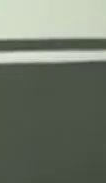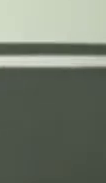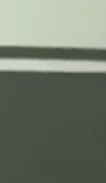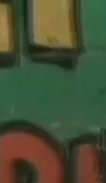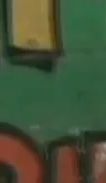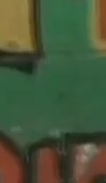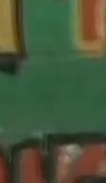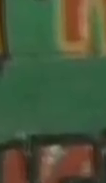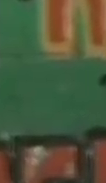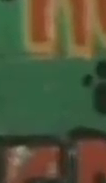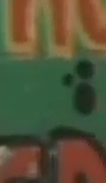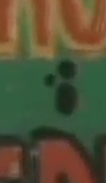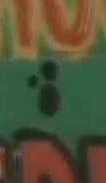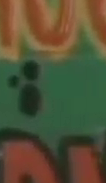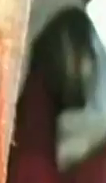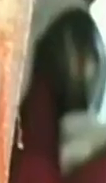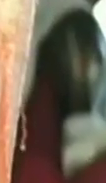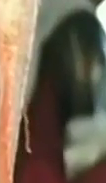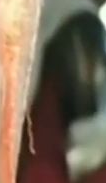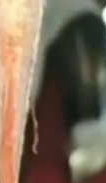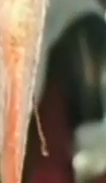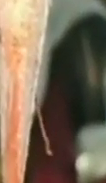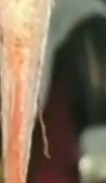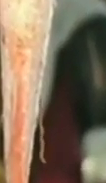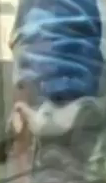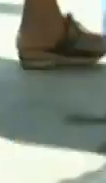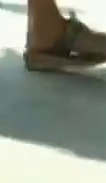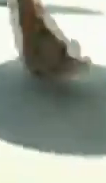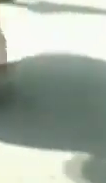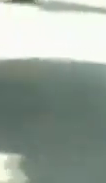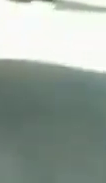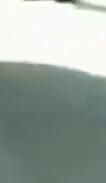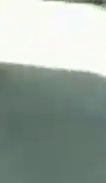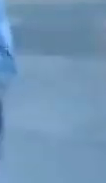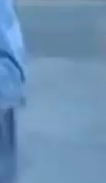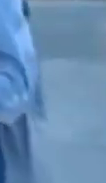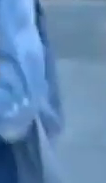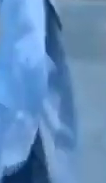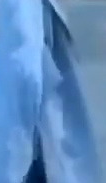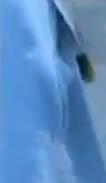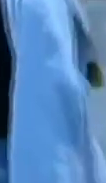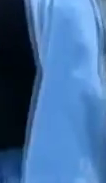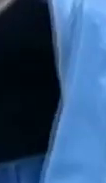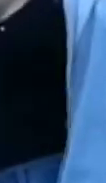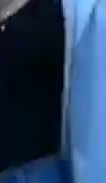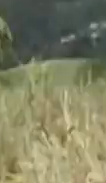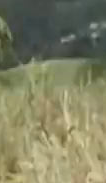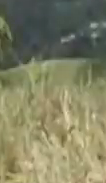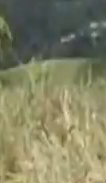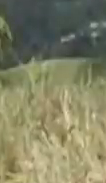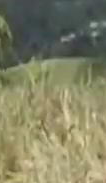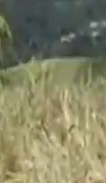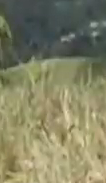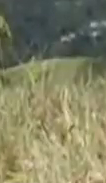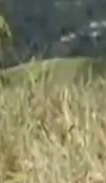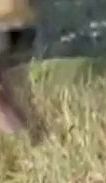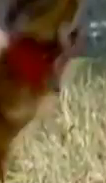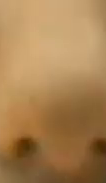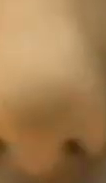con una sonrisa sale a levantar también al país. Y es que Venezuela es mujer,